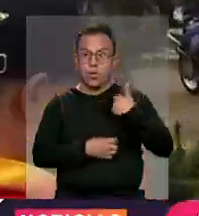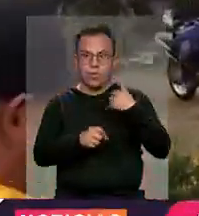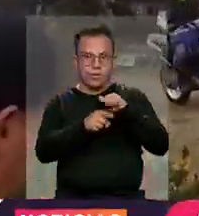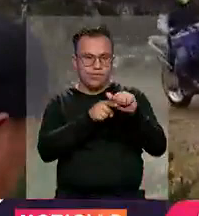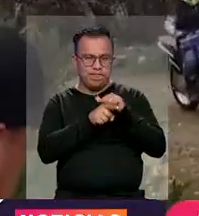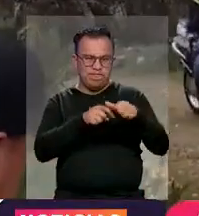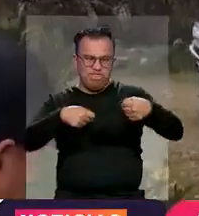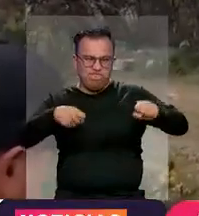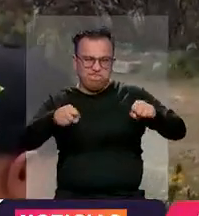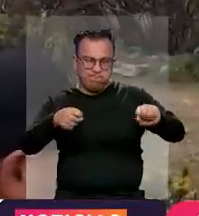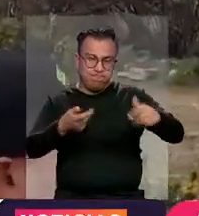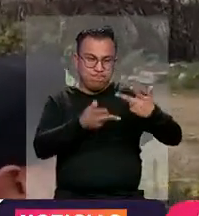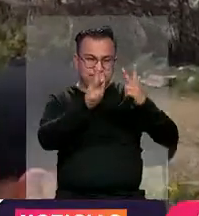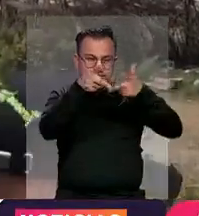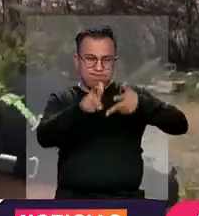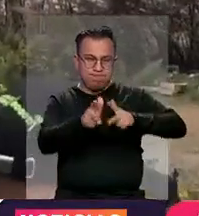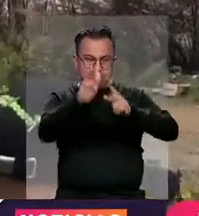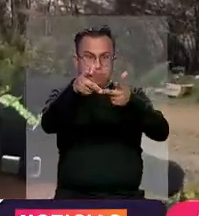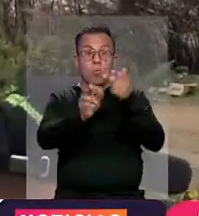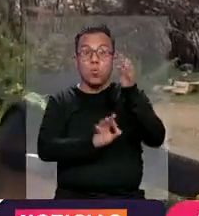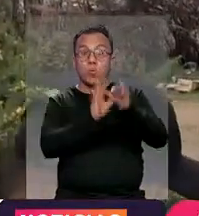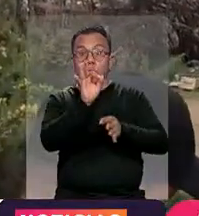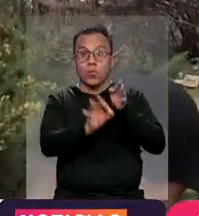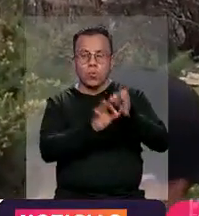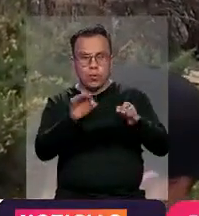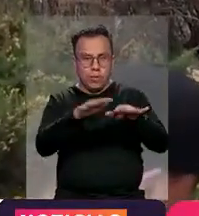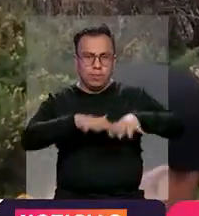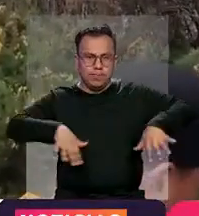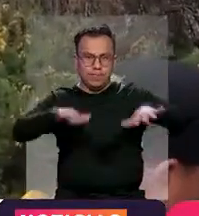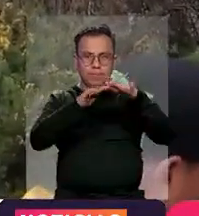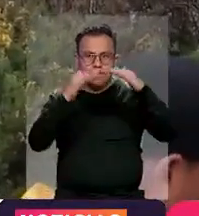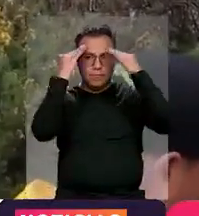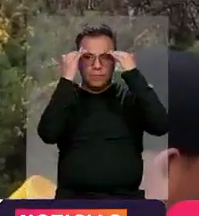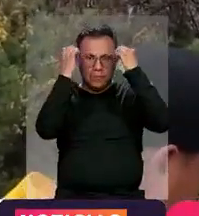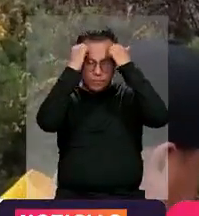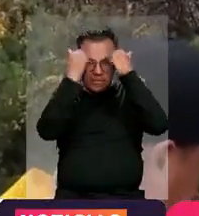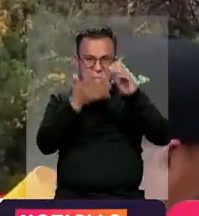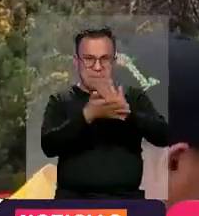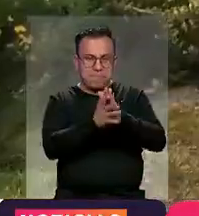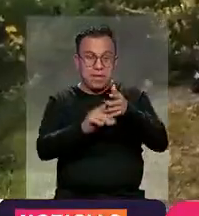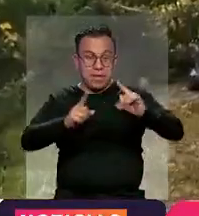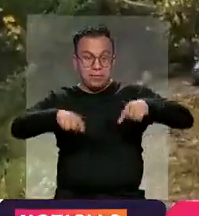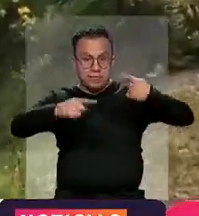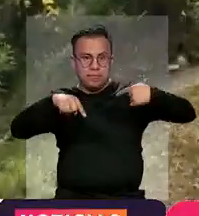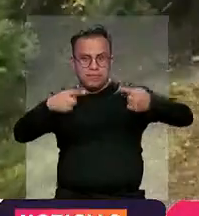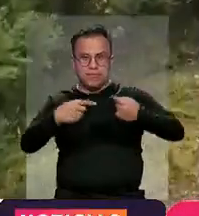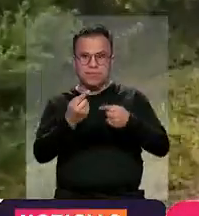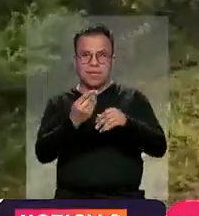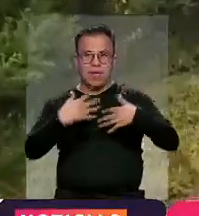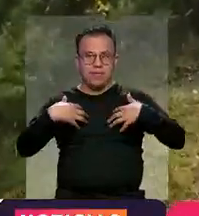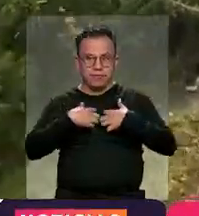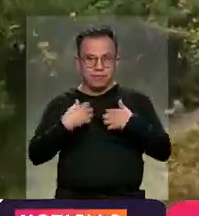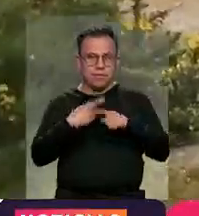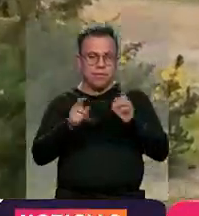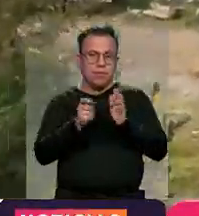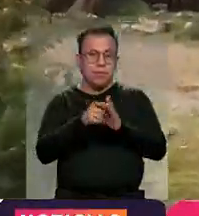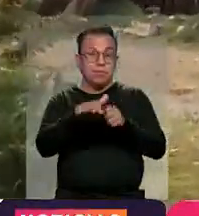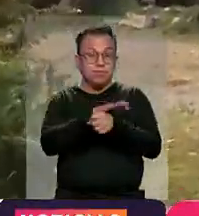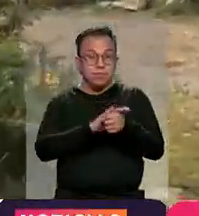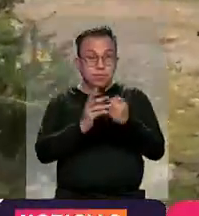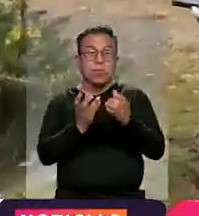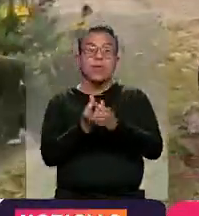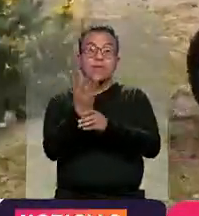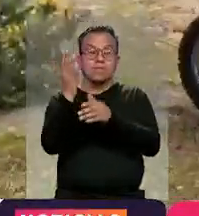practican motocross ingresaron a la zona de reserva forestal de San Cristóbal, aplastando con sus llantas la flora local, como el frailejón,